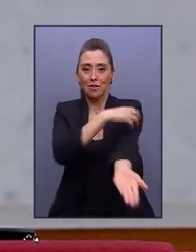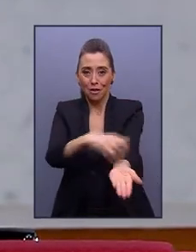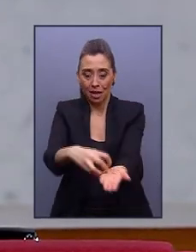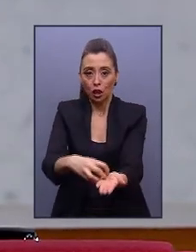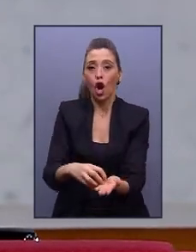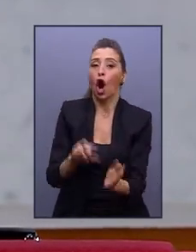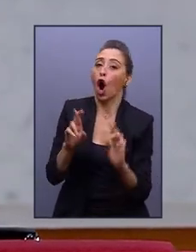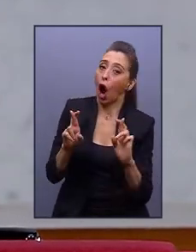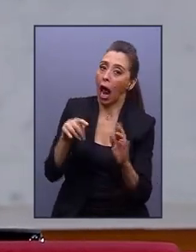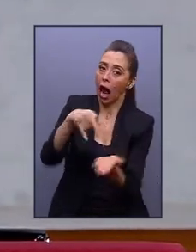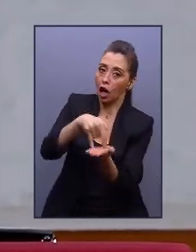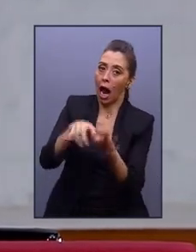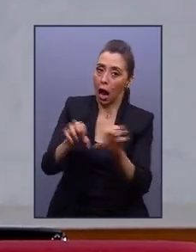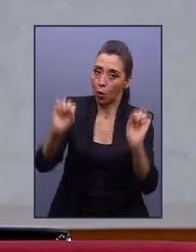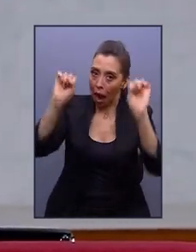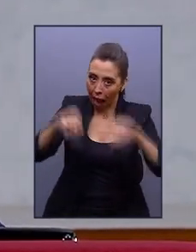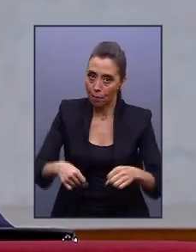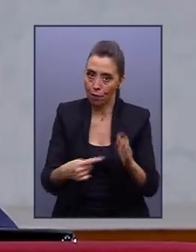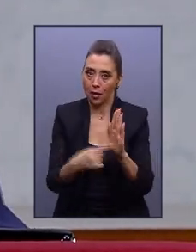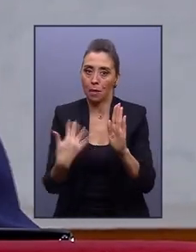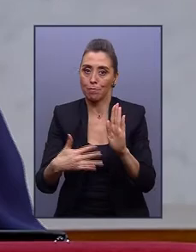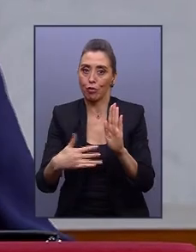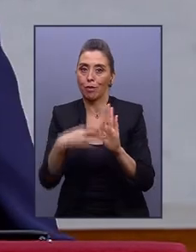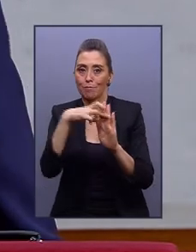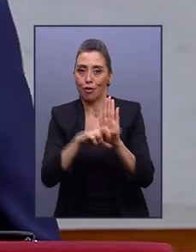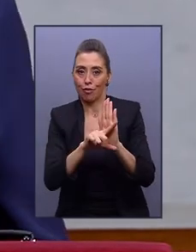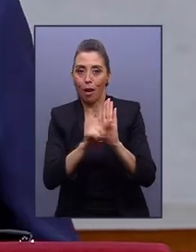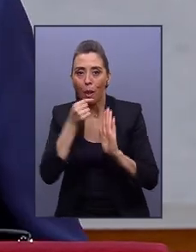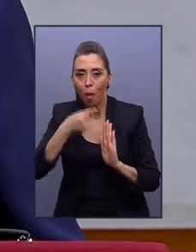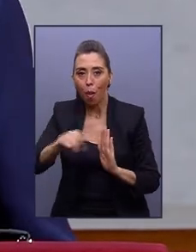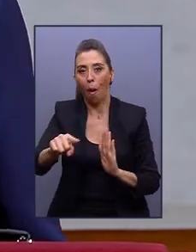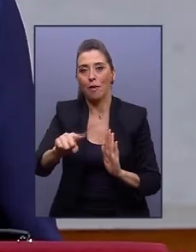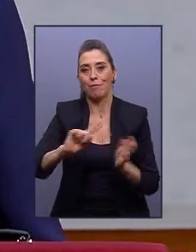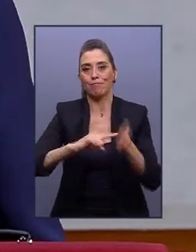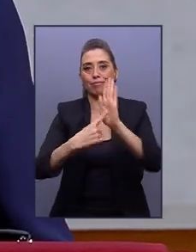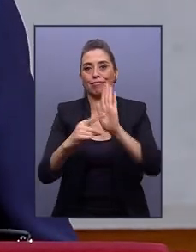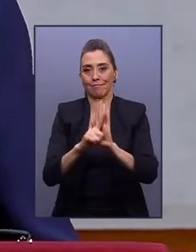lograr un acuerdo que permita aprobar esta importante ley a la brevedad.